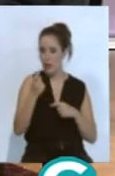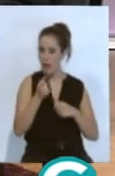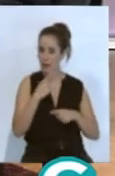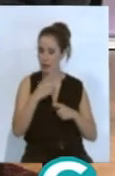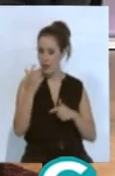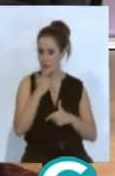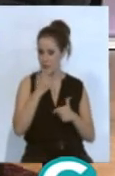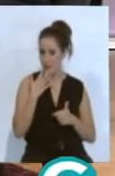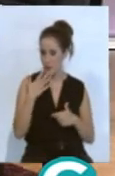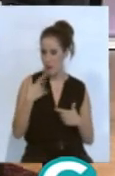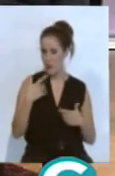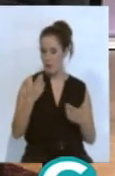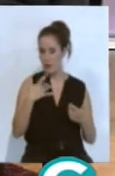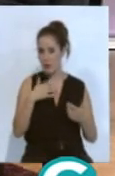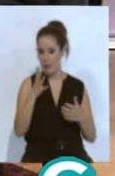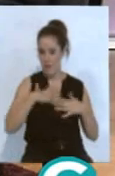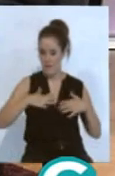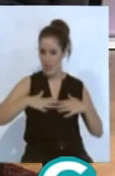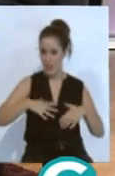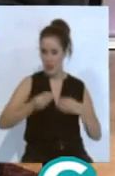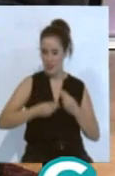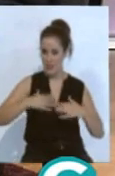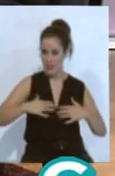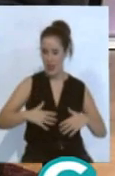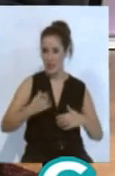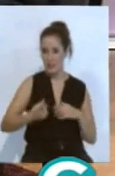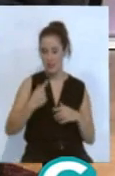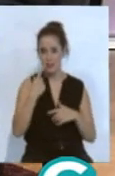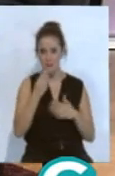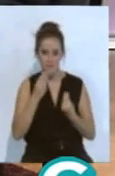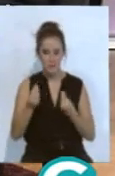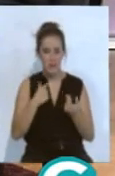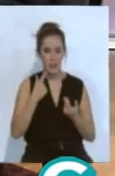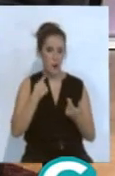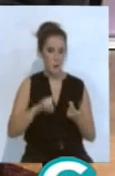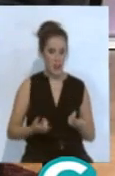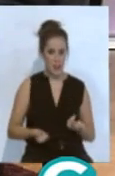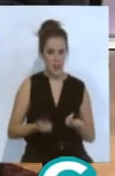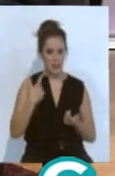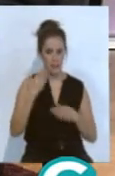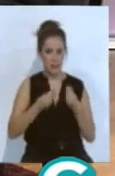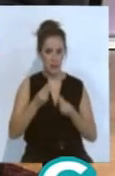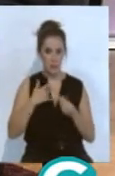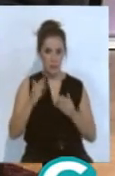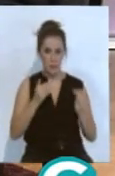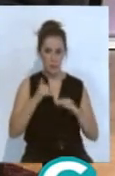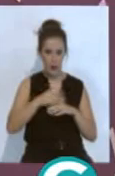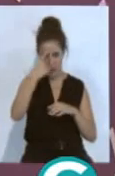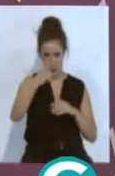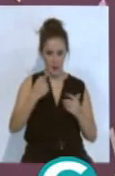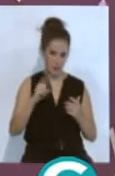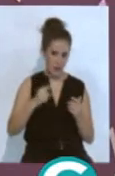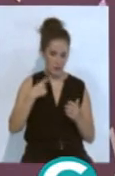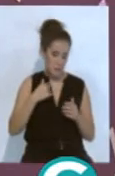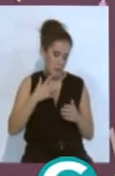local, y disfrazarnos, hacer los trajes, yo sé, esa esencia, el que tengamos este momento para recordar, eso es lo que a él le